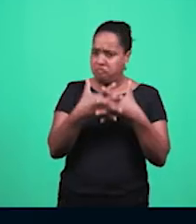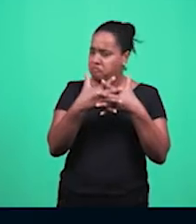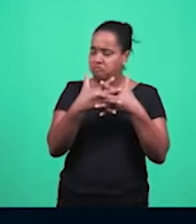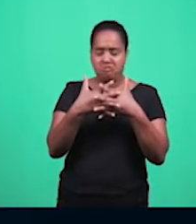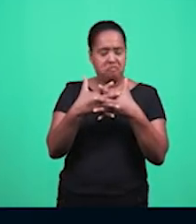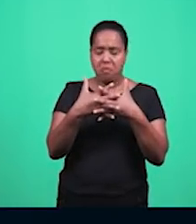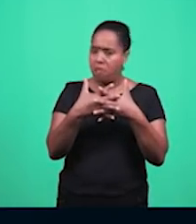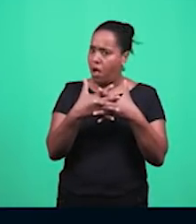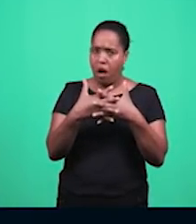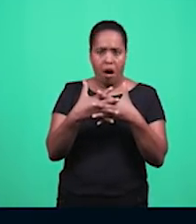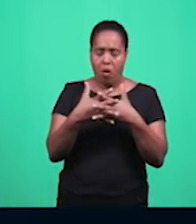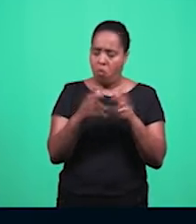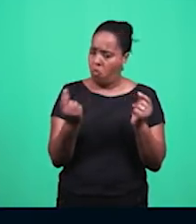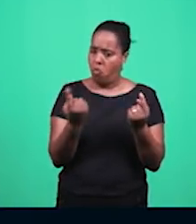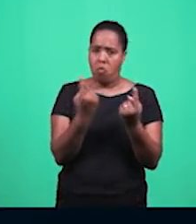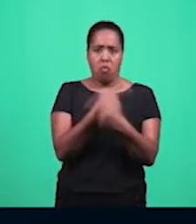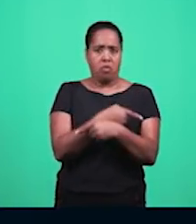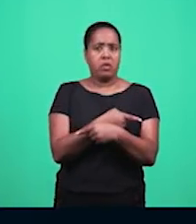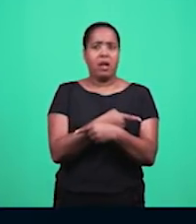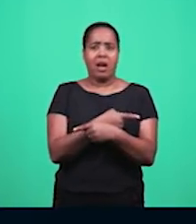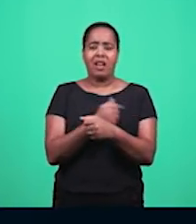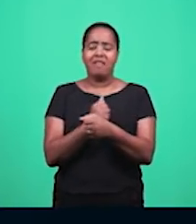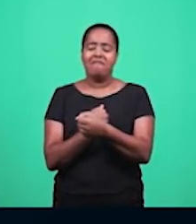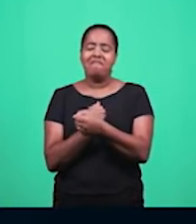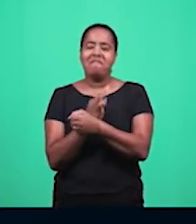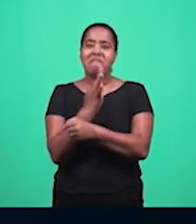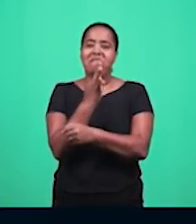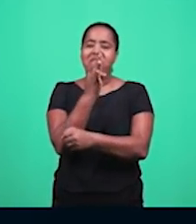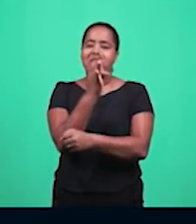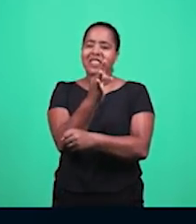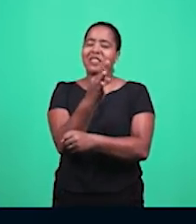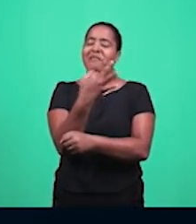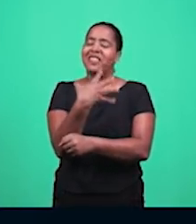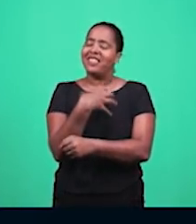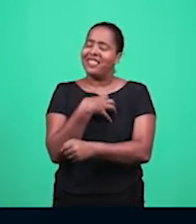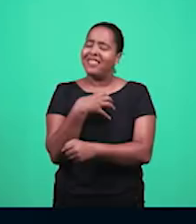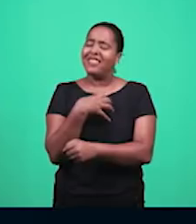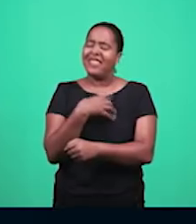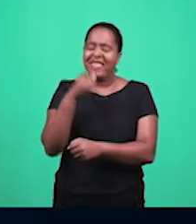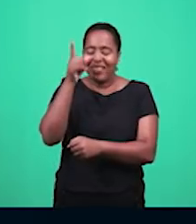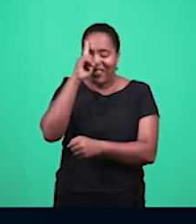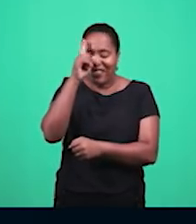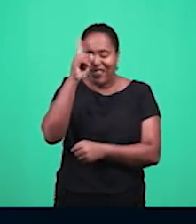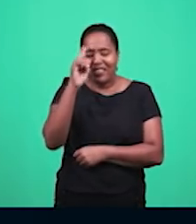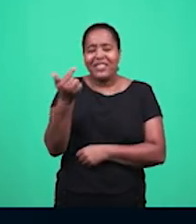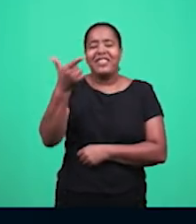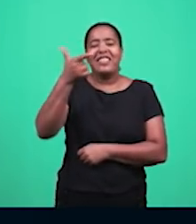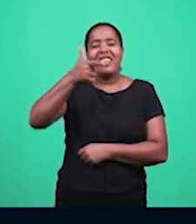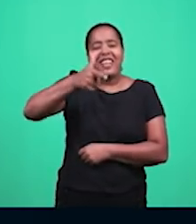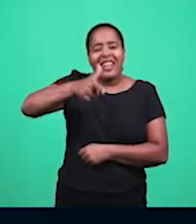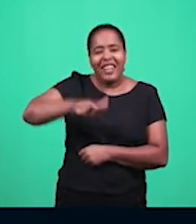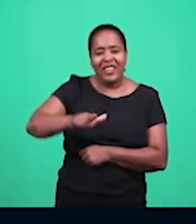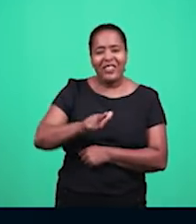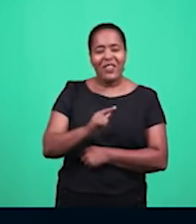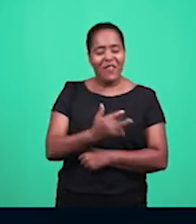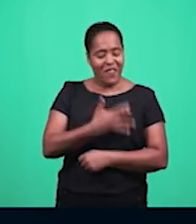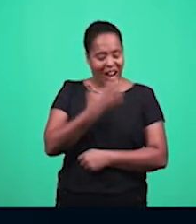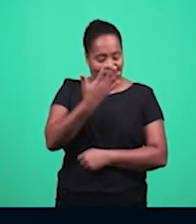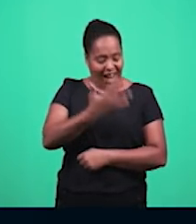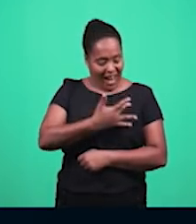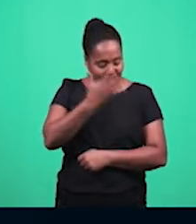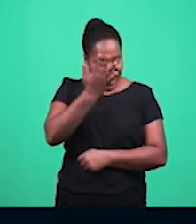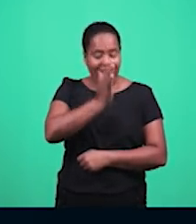confundido por lo contrario él tiene su esperanza cada día ha renovado el señor